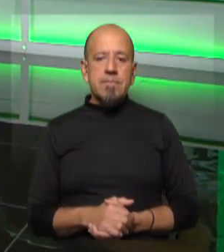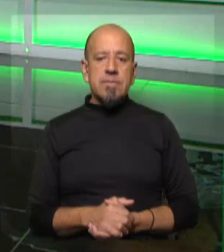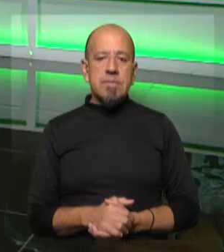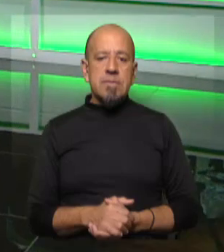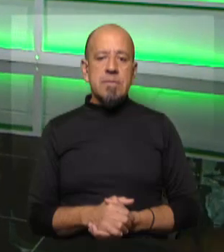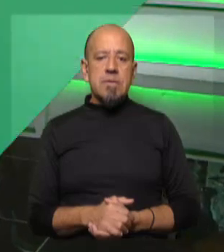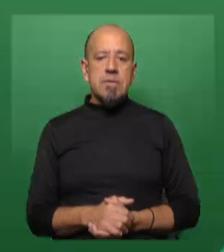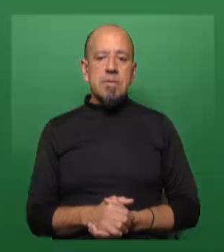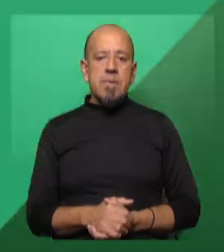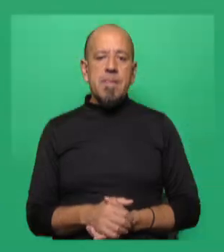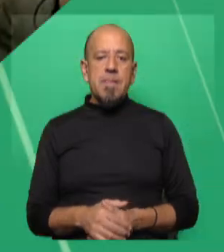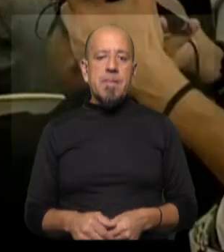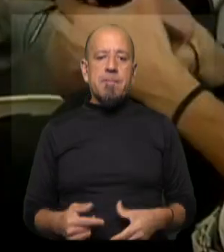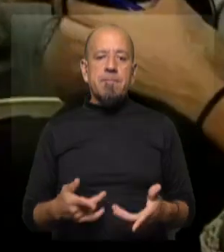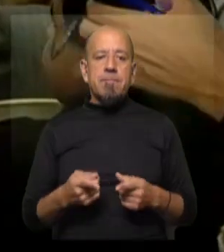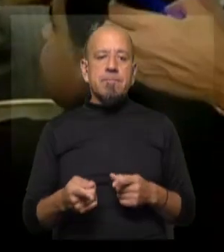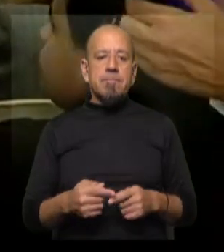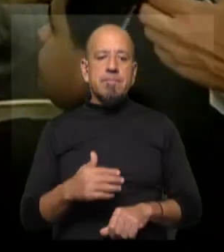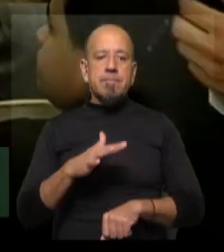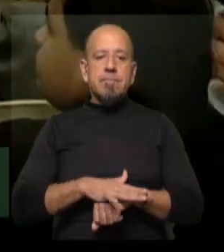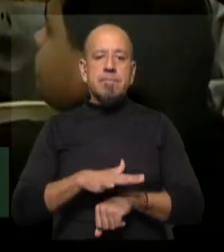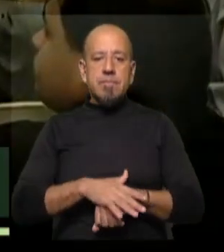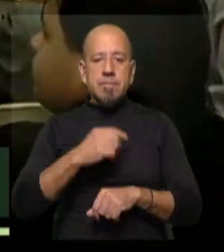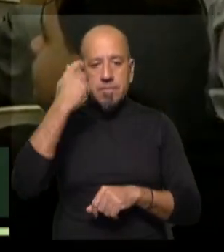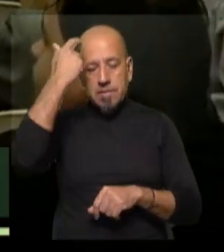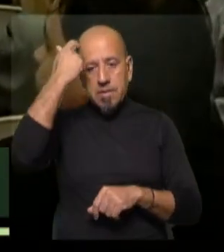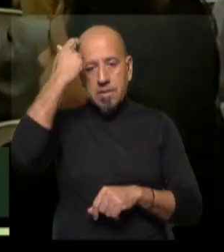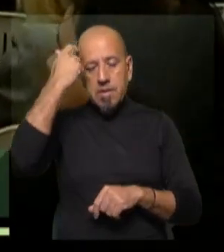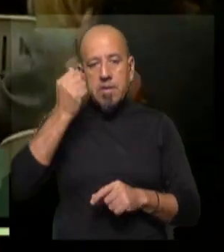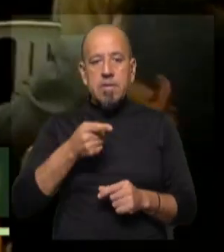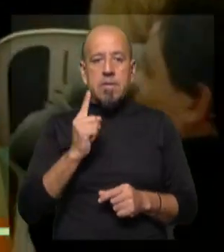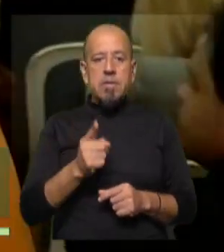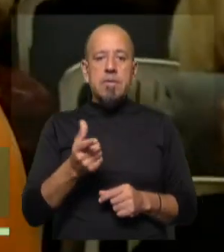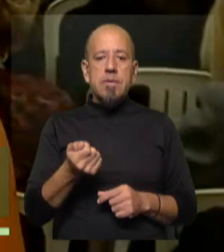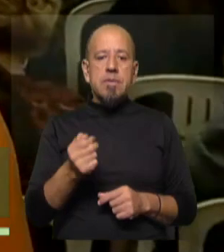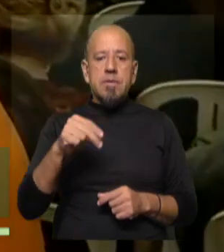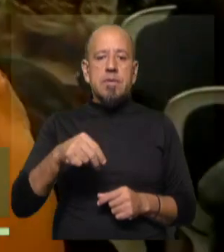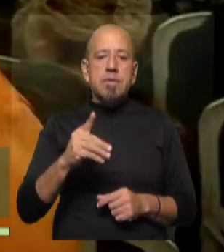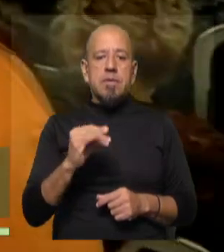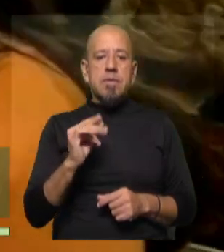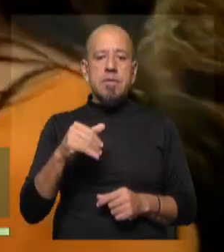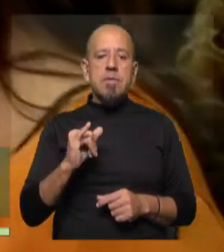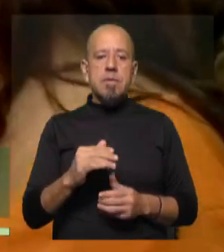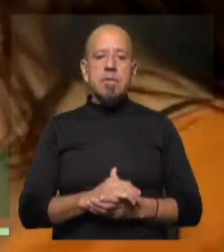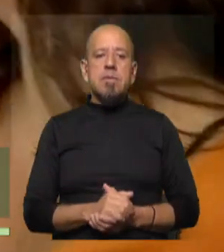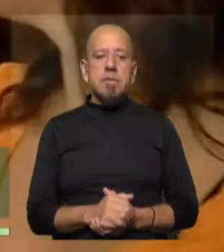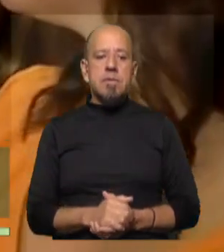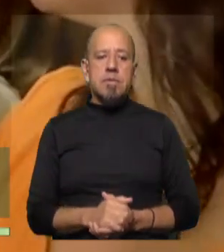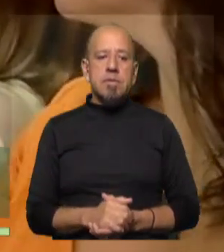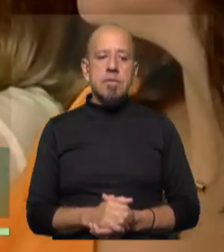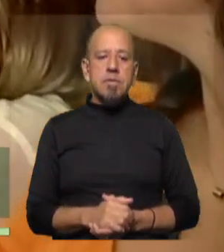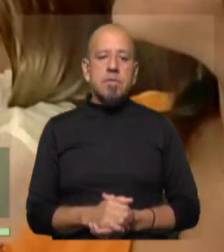Así es, compañeros, en estos momentos en rueda de prensa el precandidato Jorge Gandini, ya le consultaremos algunas cuestiones. Una dirigencia